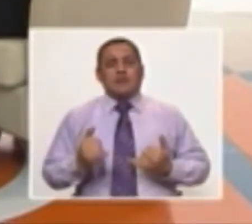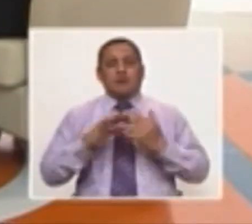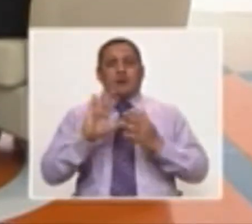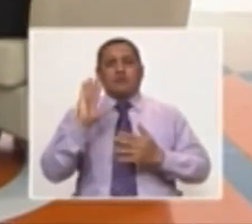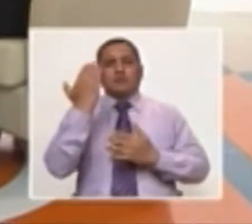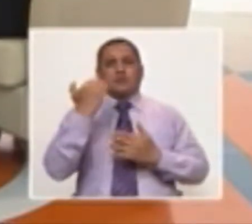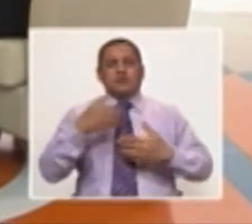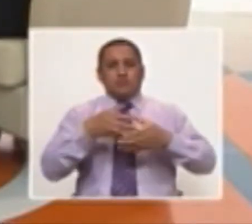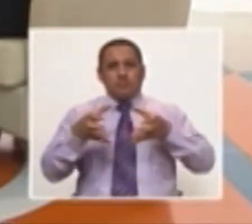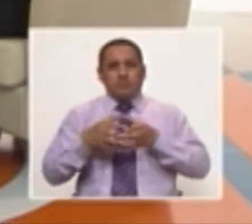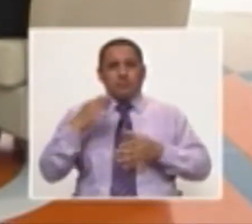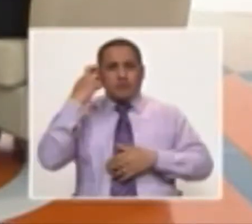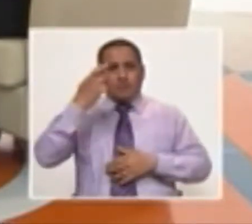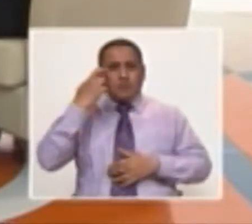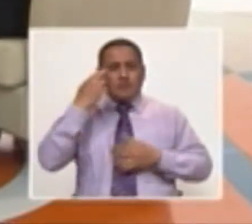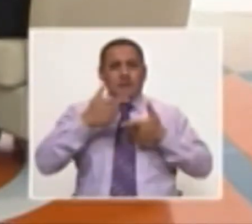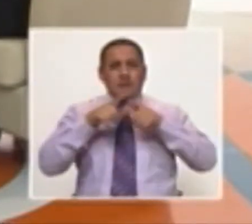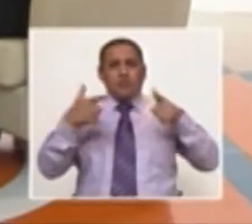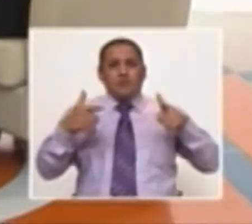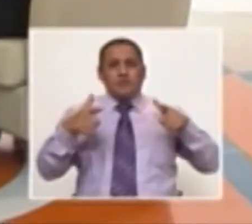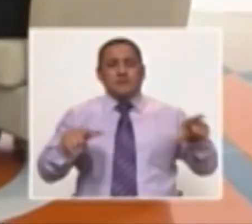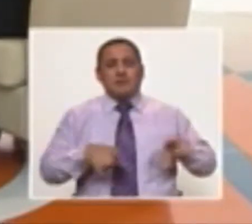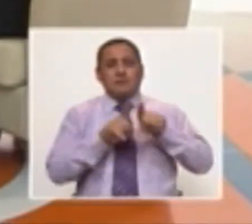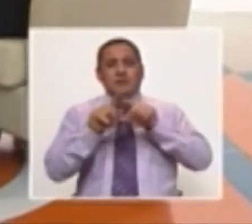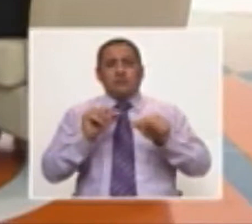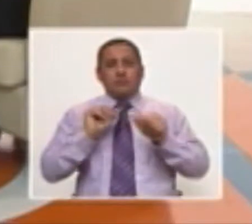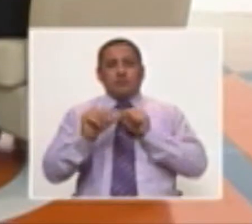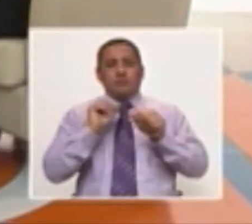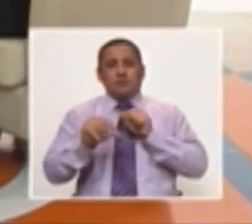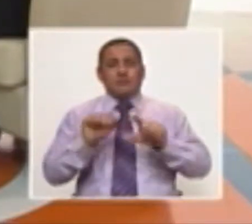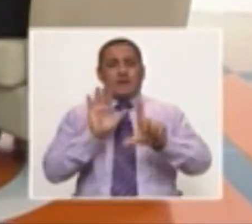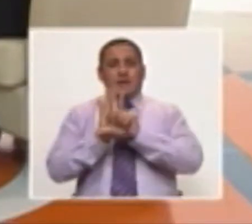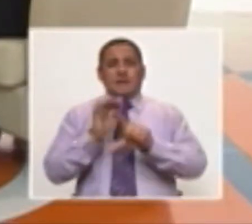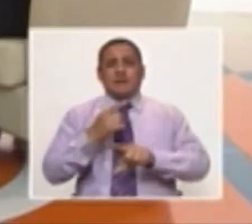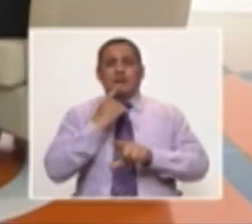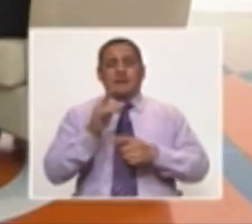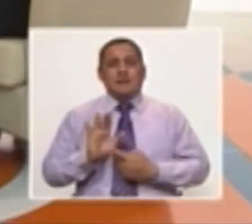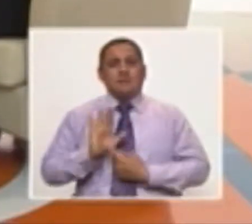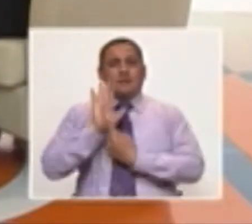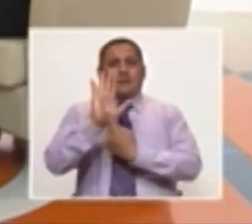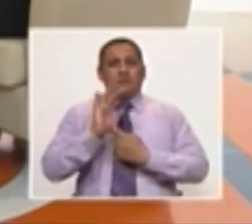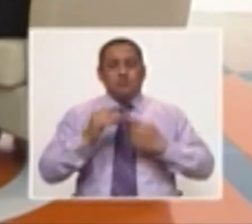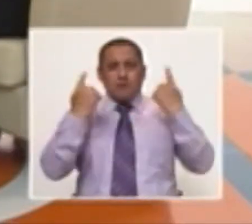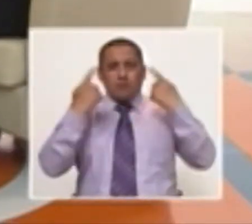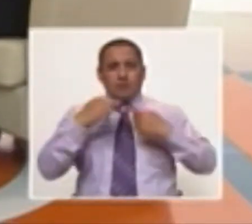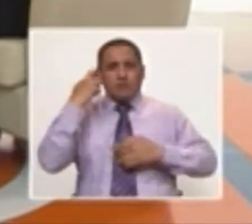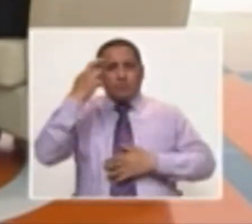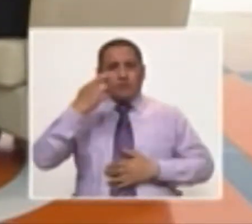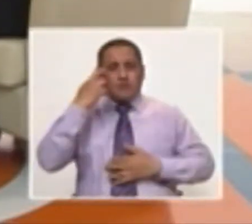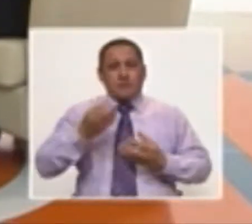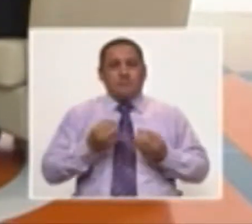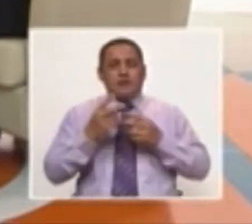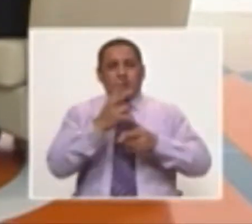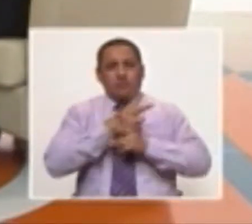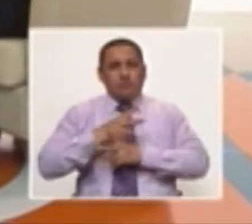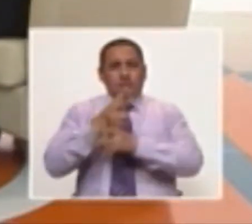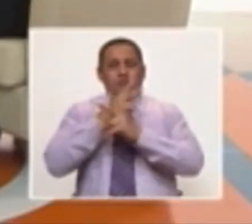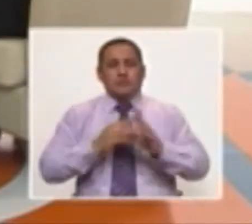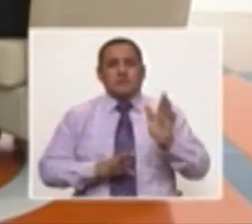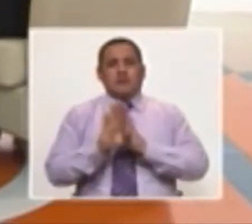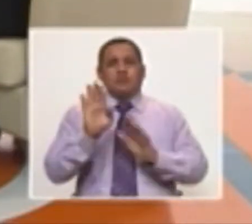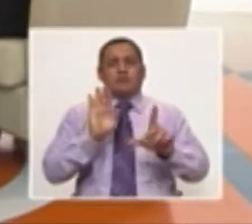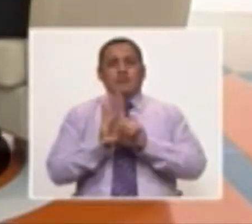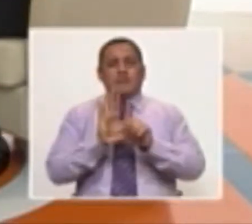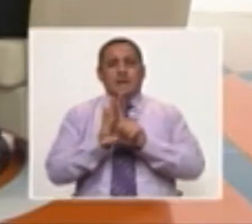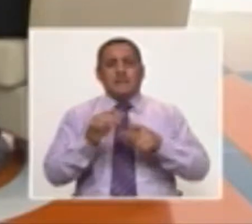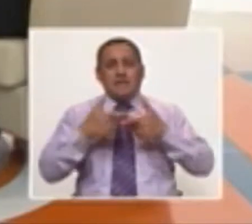ausencia de una política lingüística. Justo uno de los artículos de esta ley plantea que el Estado debe diseñar una política lingüística para la salvaguarda y el desarrollo